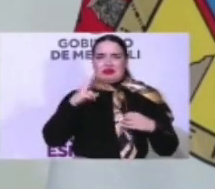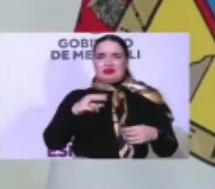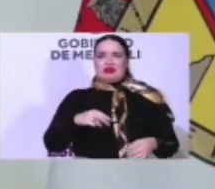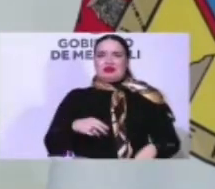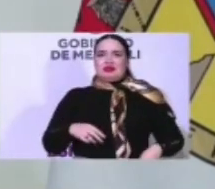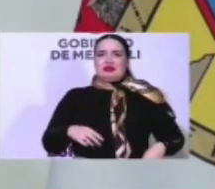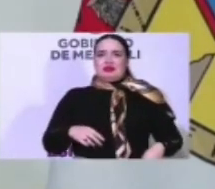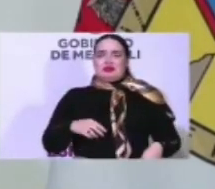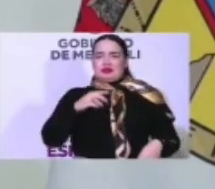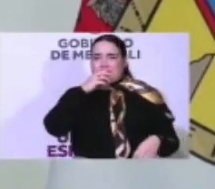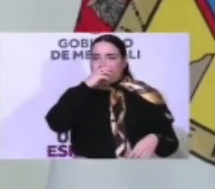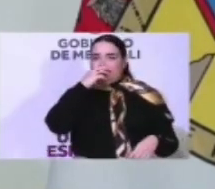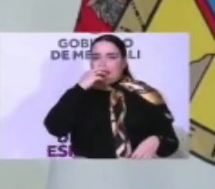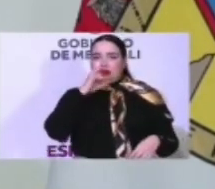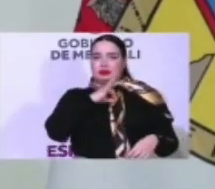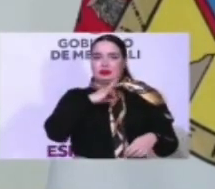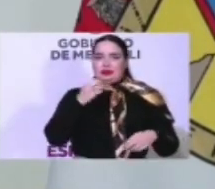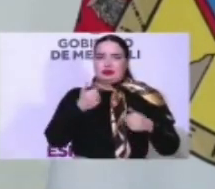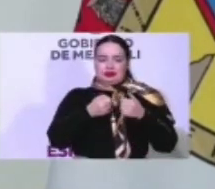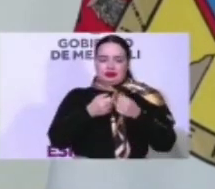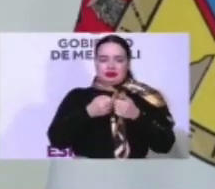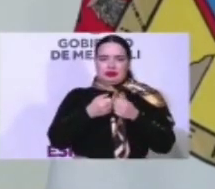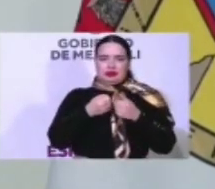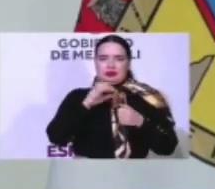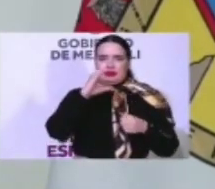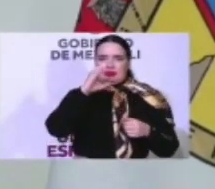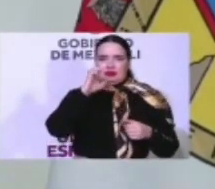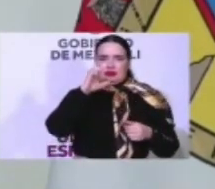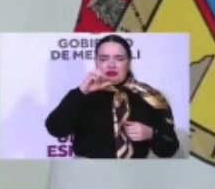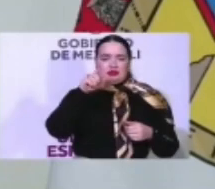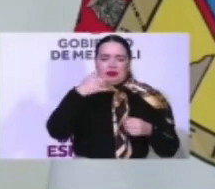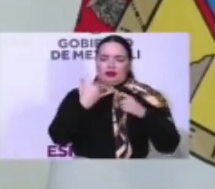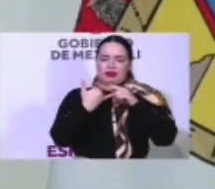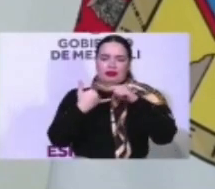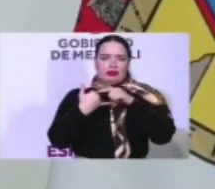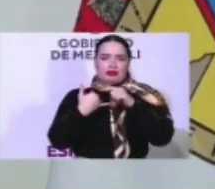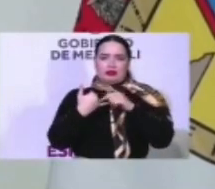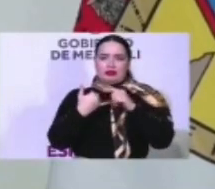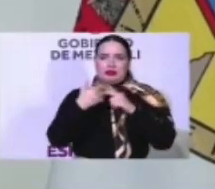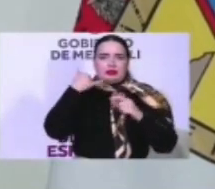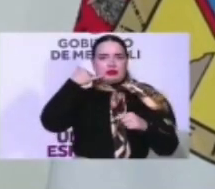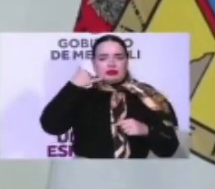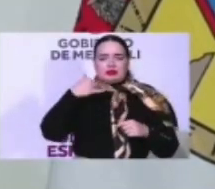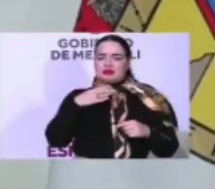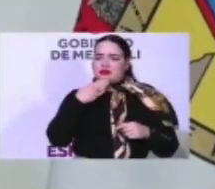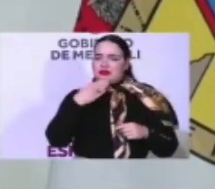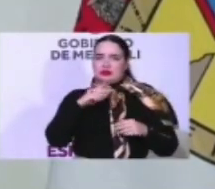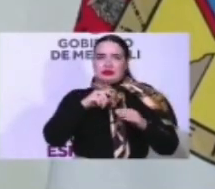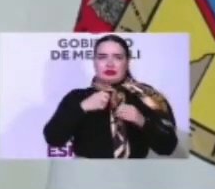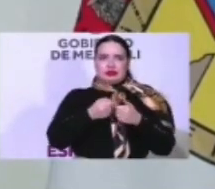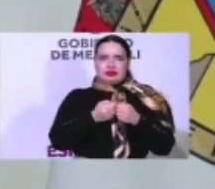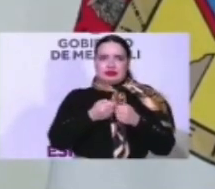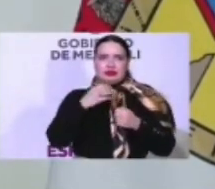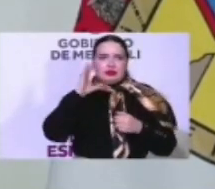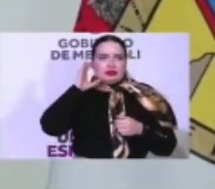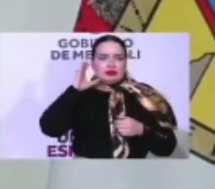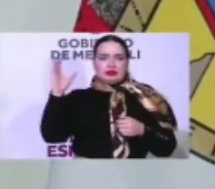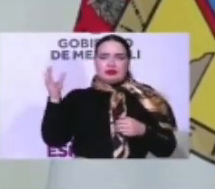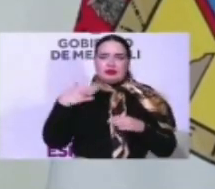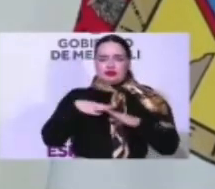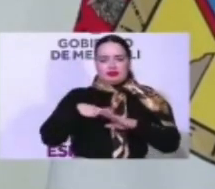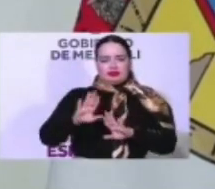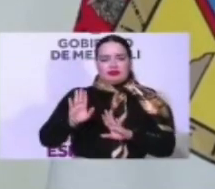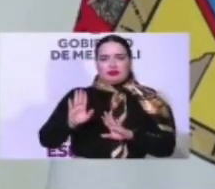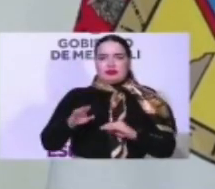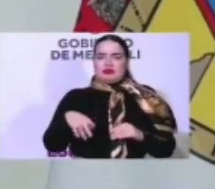sostengo en eso. Pueden poner en sus celulares toda la canción completa y los que tengan hijos o nietos como yo, pues la verdad nadie quisiera tener a